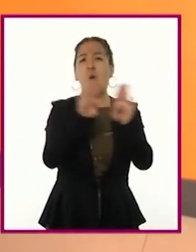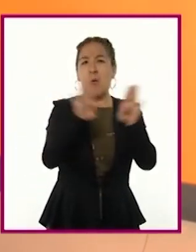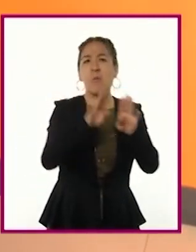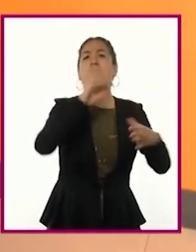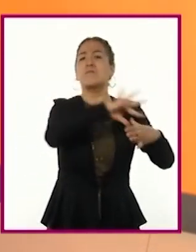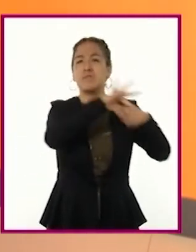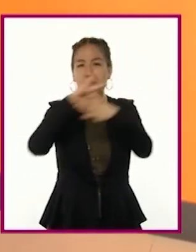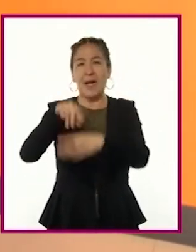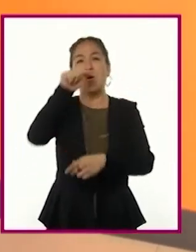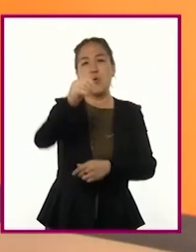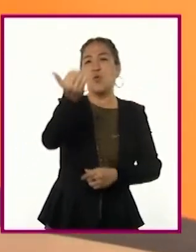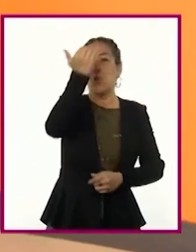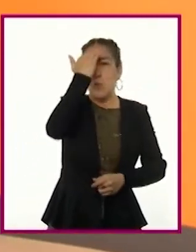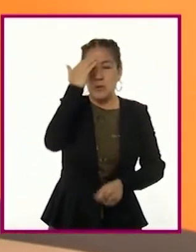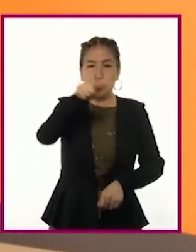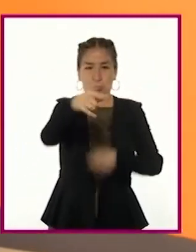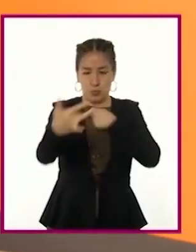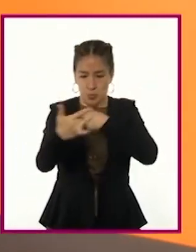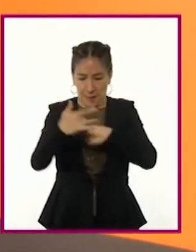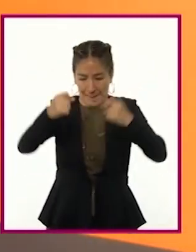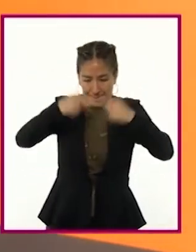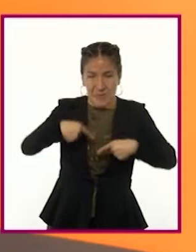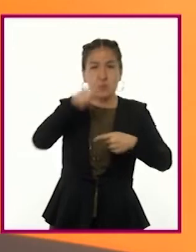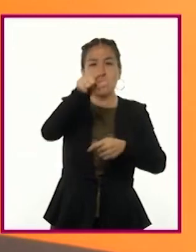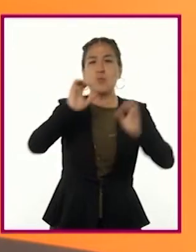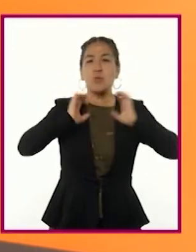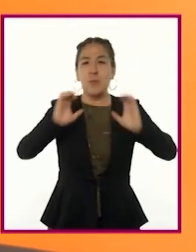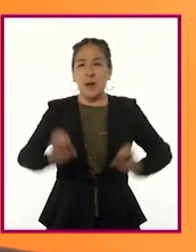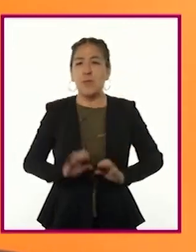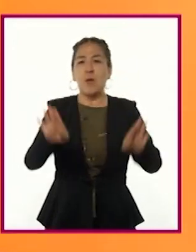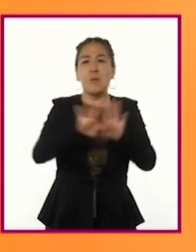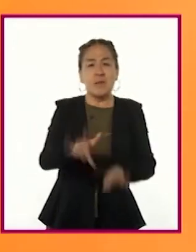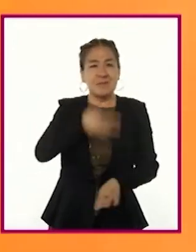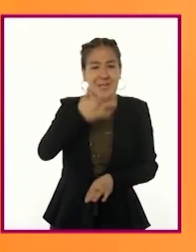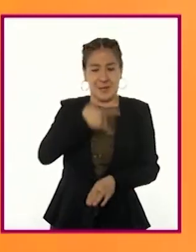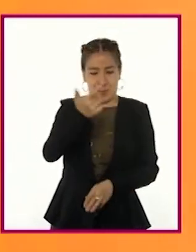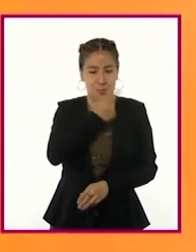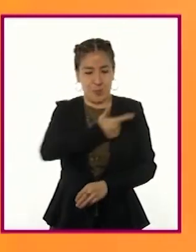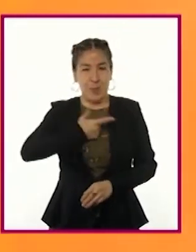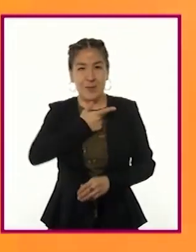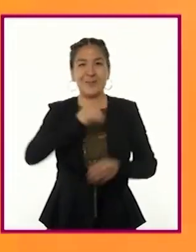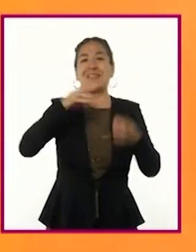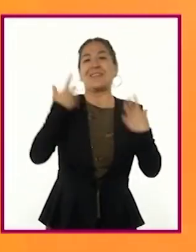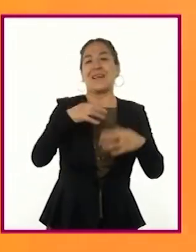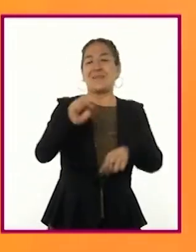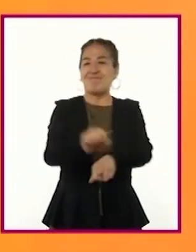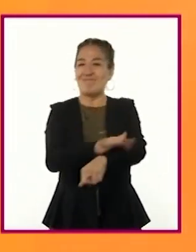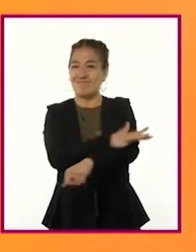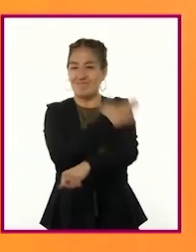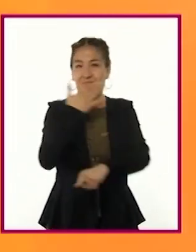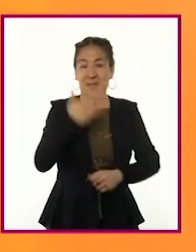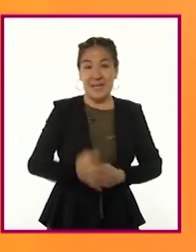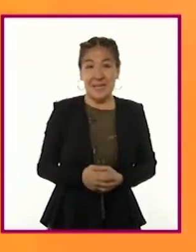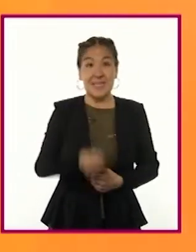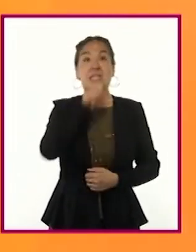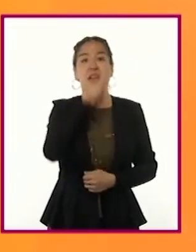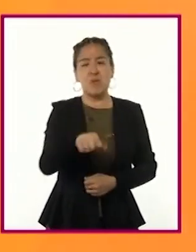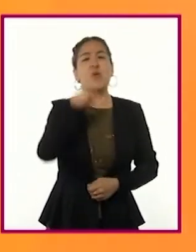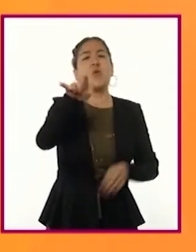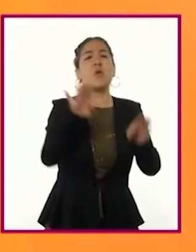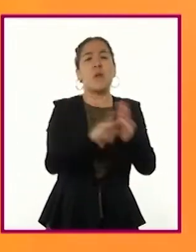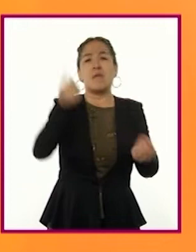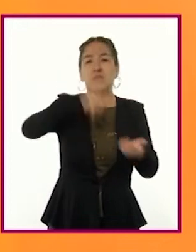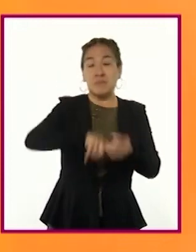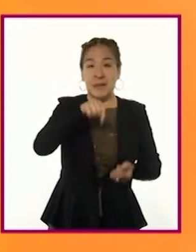conducirlos a conocerse, tocarse y experimentar sensaciones agradables y placenteras, especialmente en el área